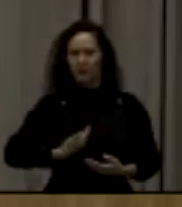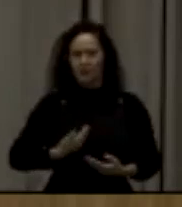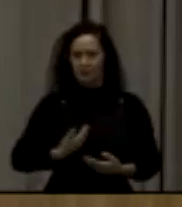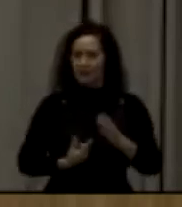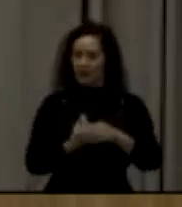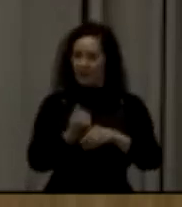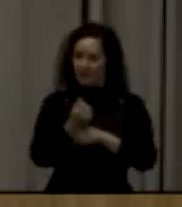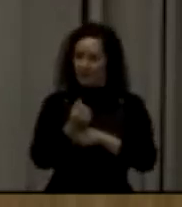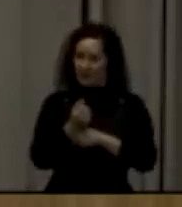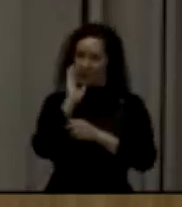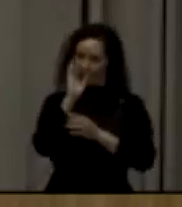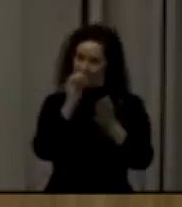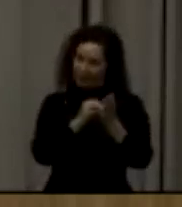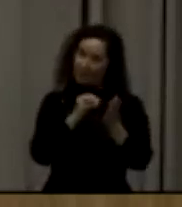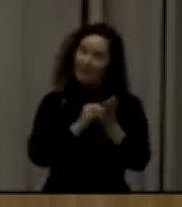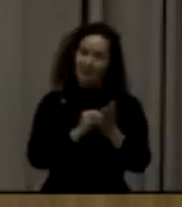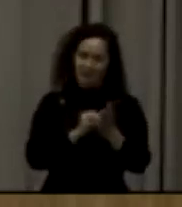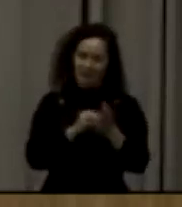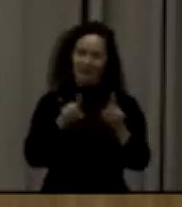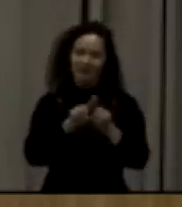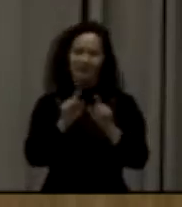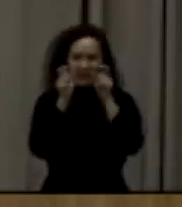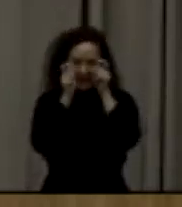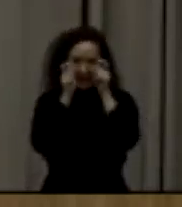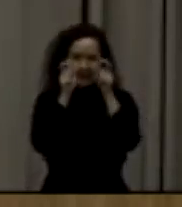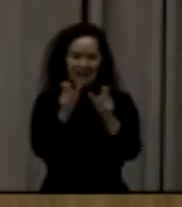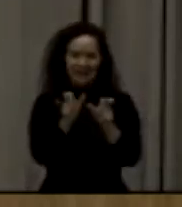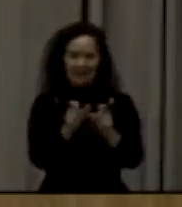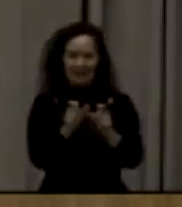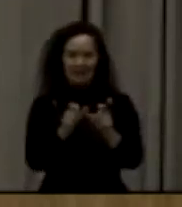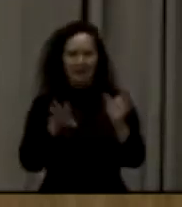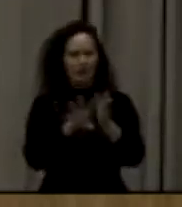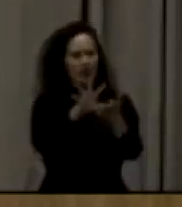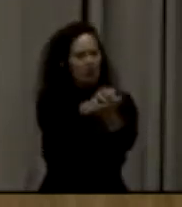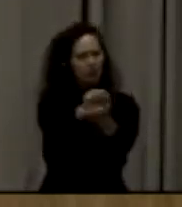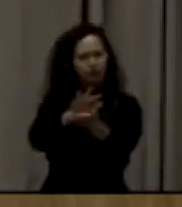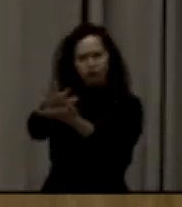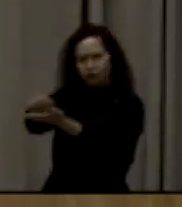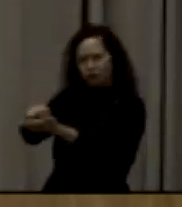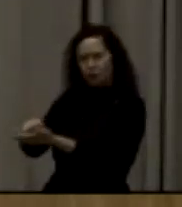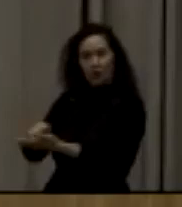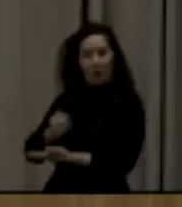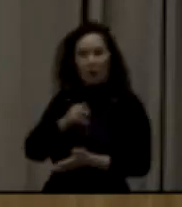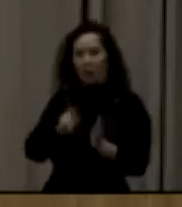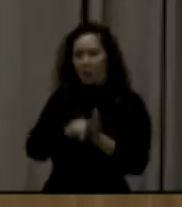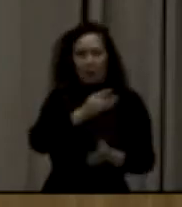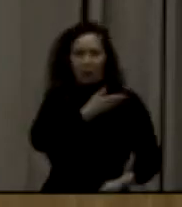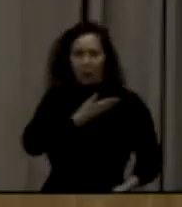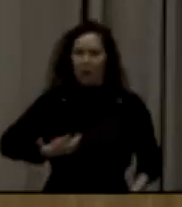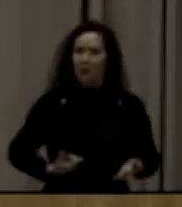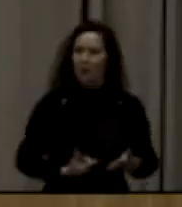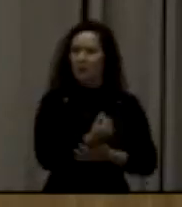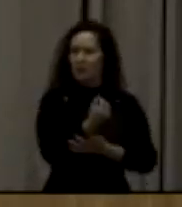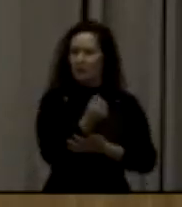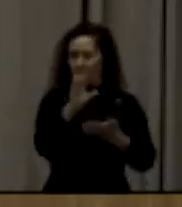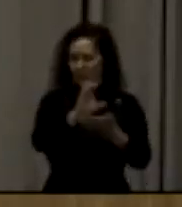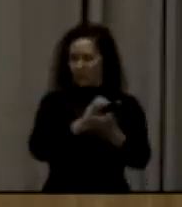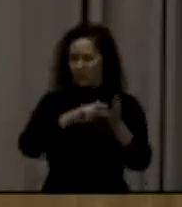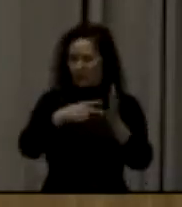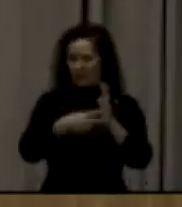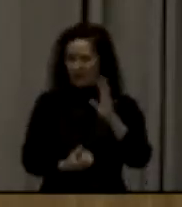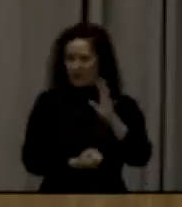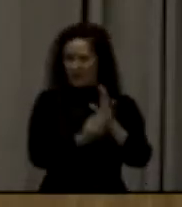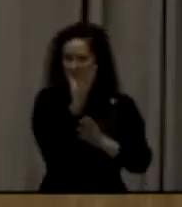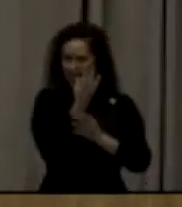Pero además se vinieron apropiando de recursos que son públicos es decir no crearon su sistema